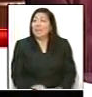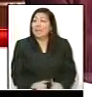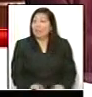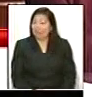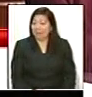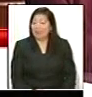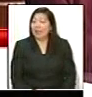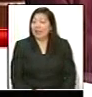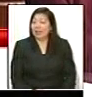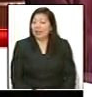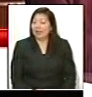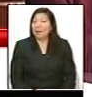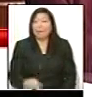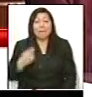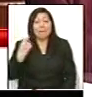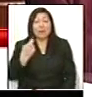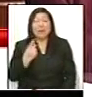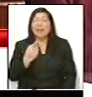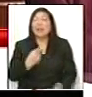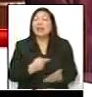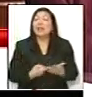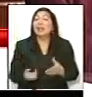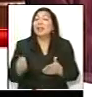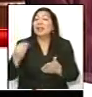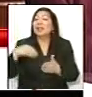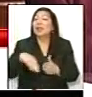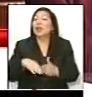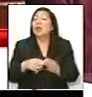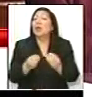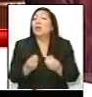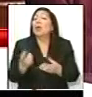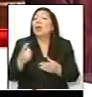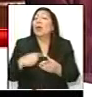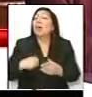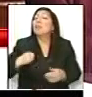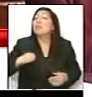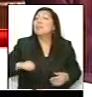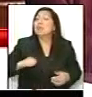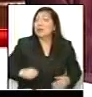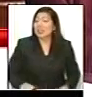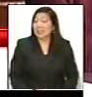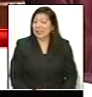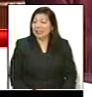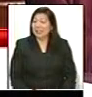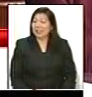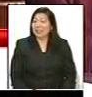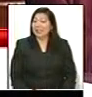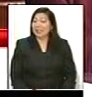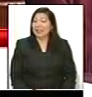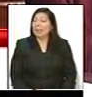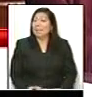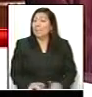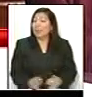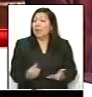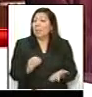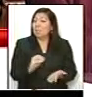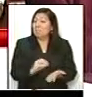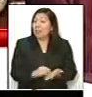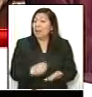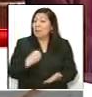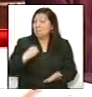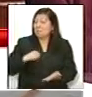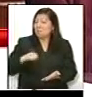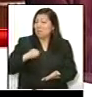preocupa, presidente. ¿Y la reforma política qué cosa incluye? ¿Por qué no incluyen los municipios, las regiones? En el Perú hay más